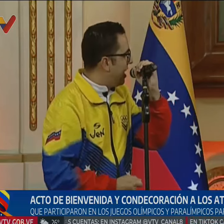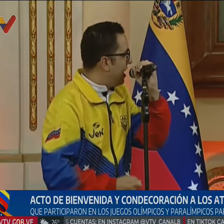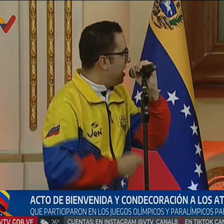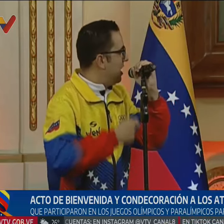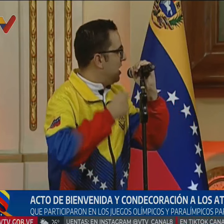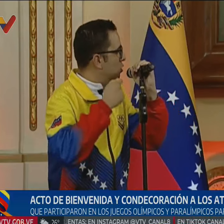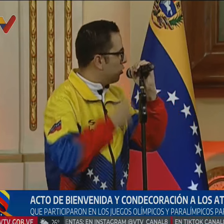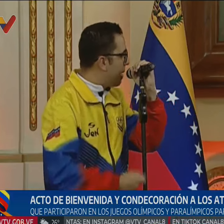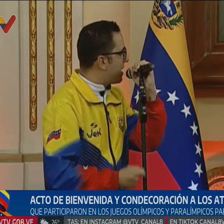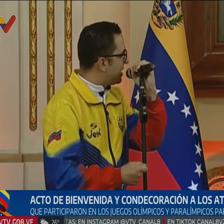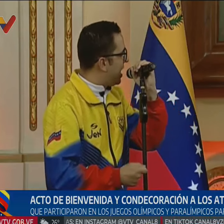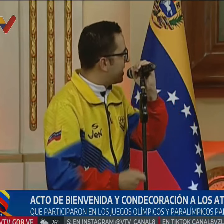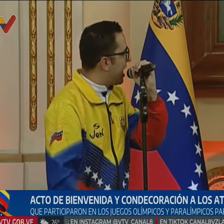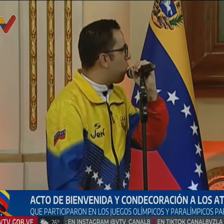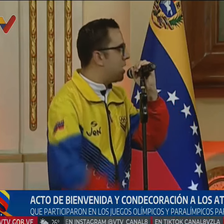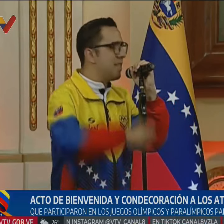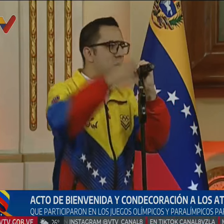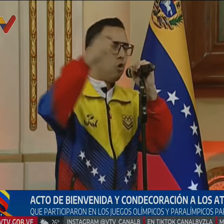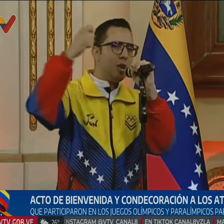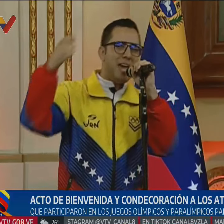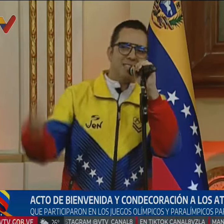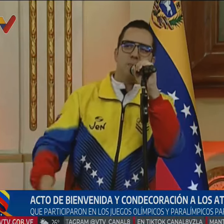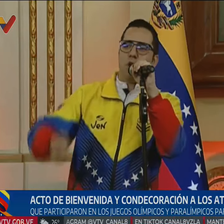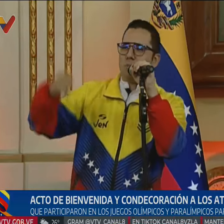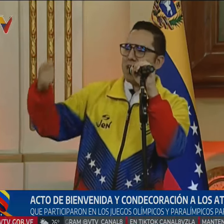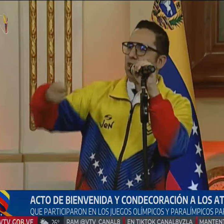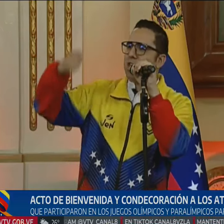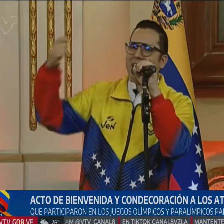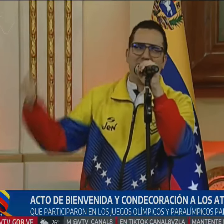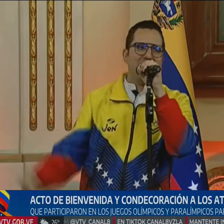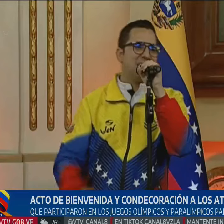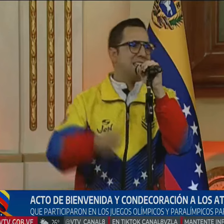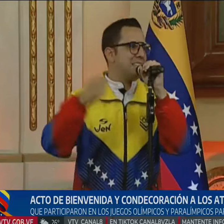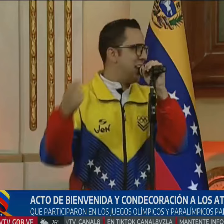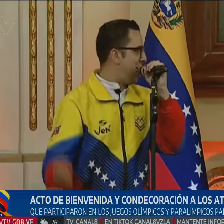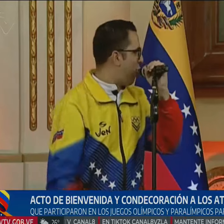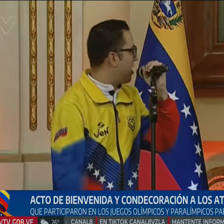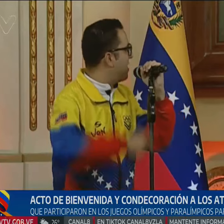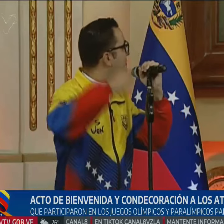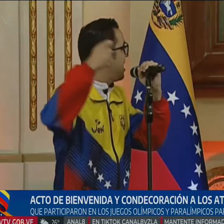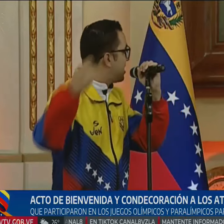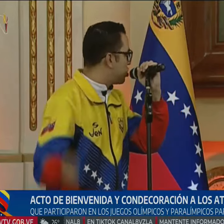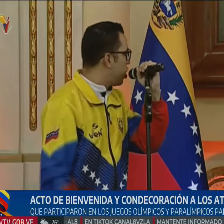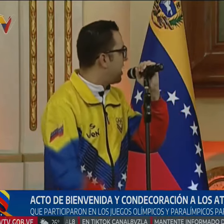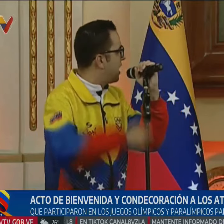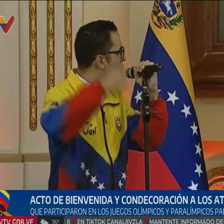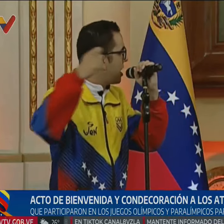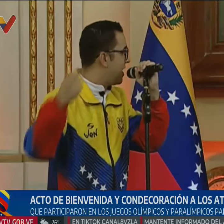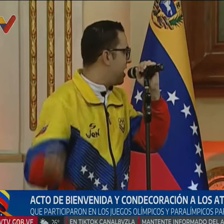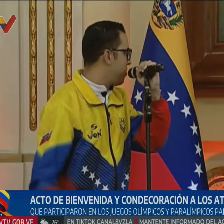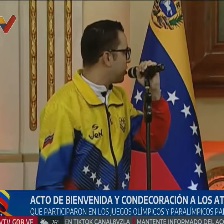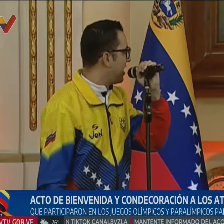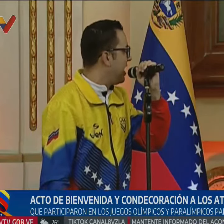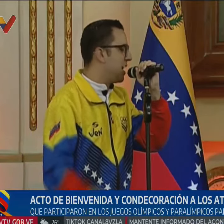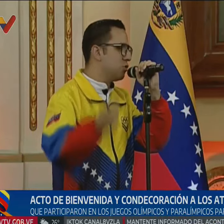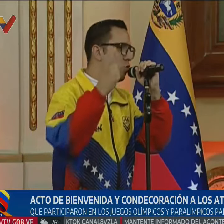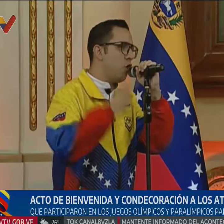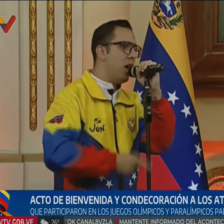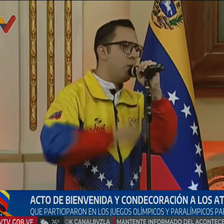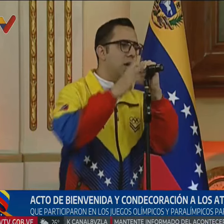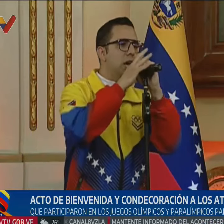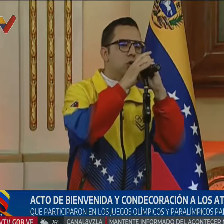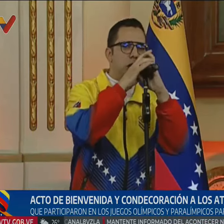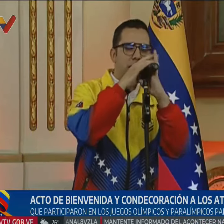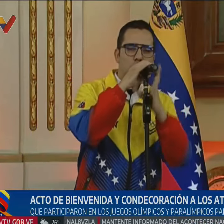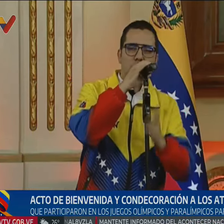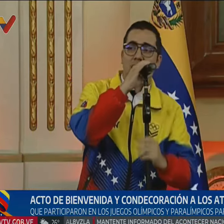usted. Y usted, presidente, cuentan con este movimiento de atletas, de entrenadores, de federaciones, de glorias del deporte, que son